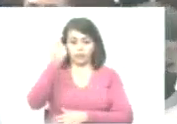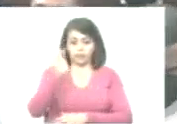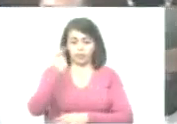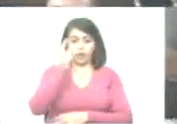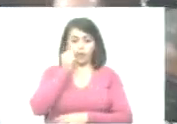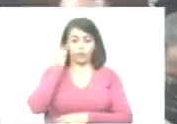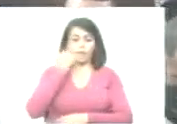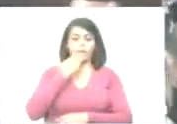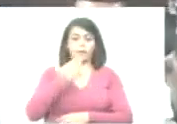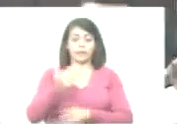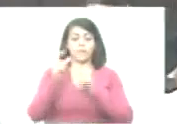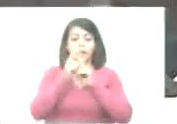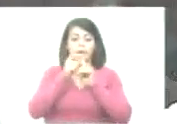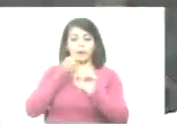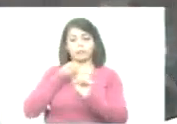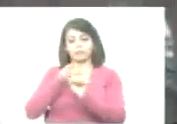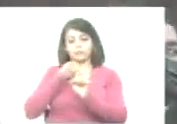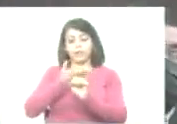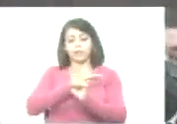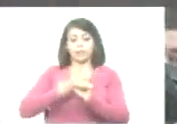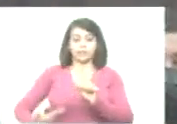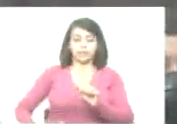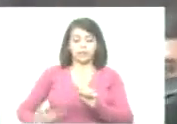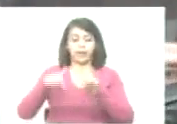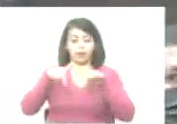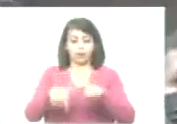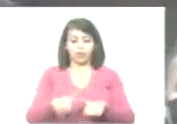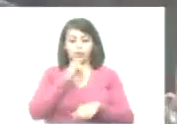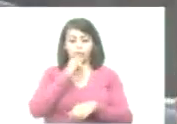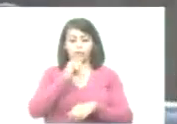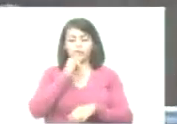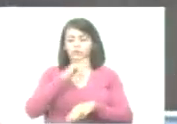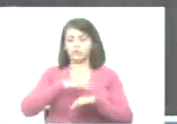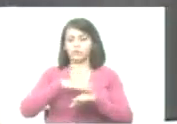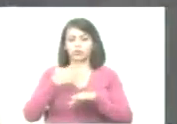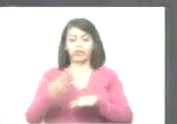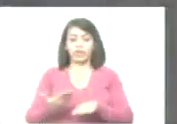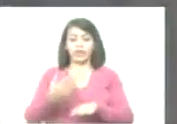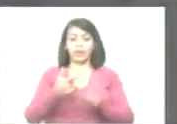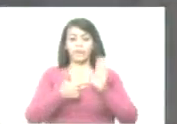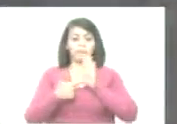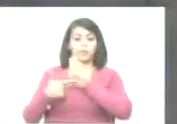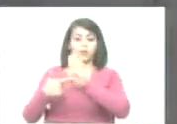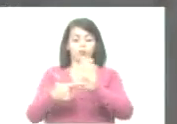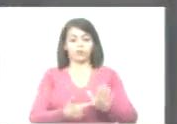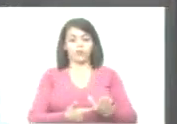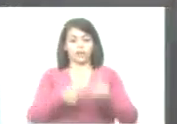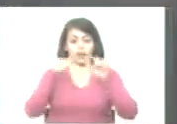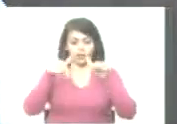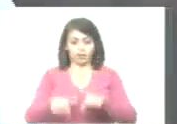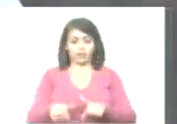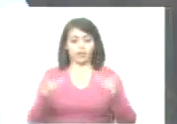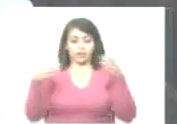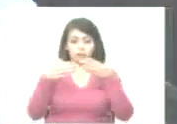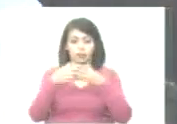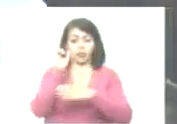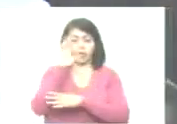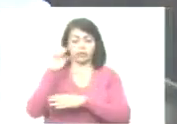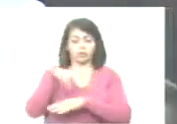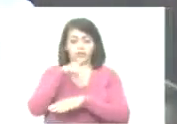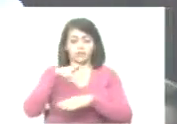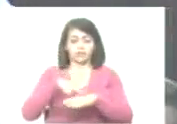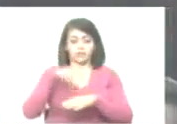He solicitado el derecho de palabra, presidente, en este punto de información, para hacer referencia en este hemiciclo de sesiones de nuestro